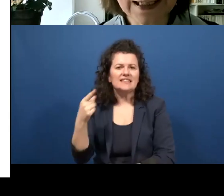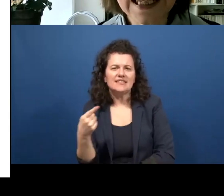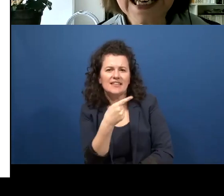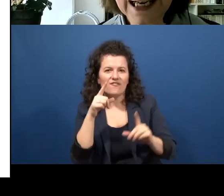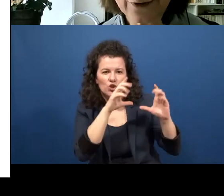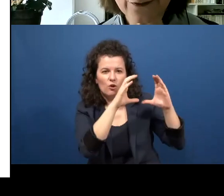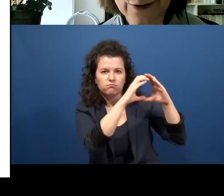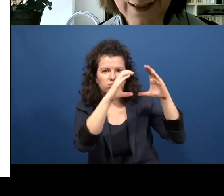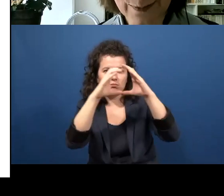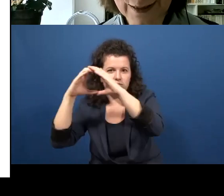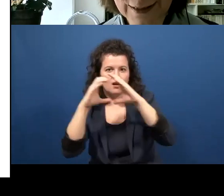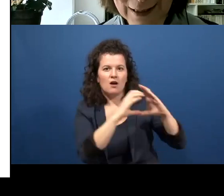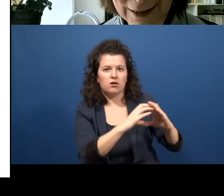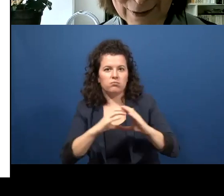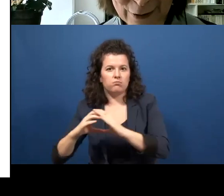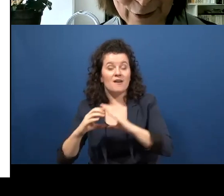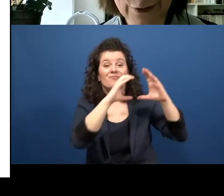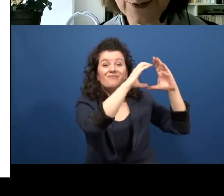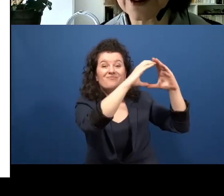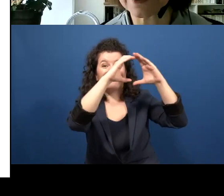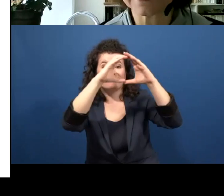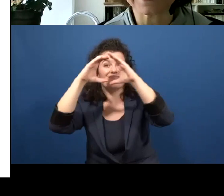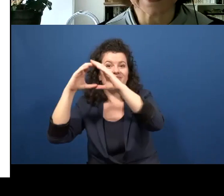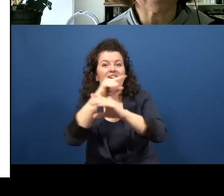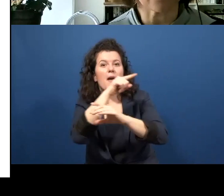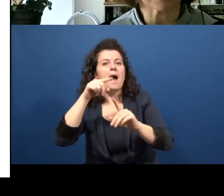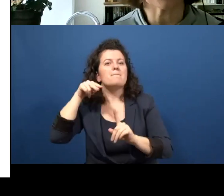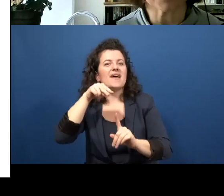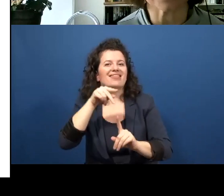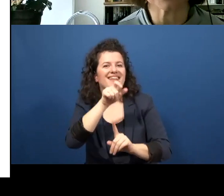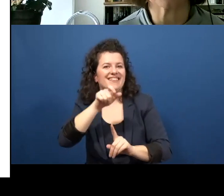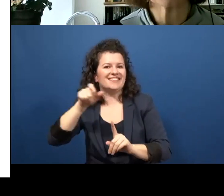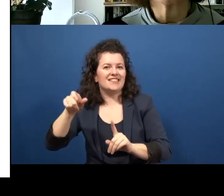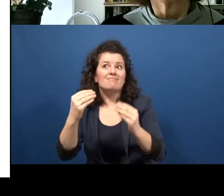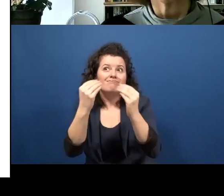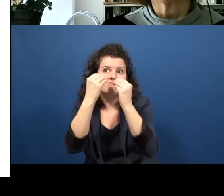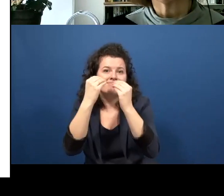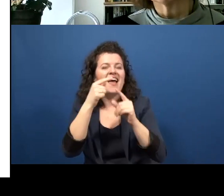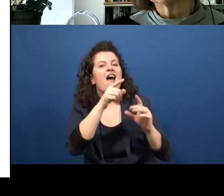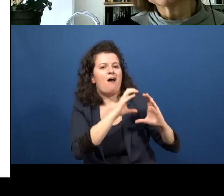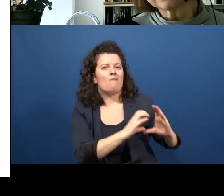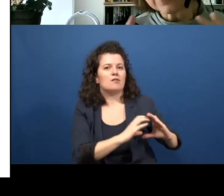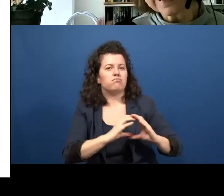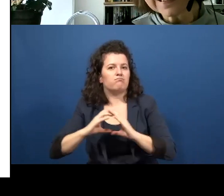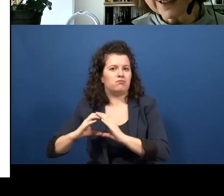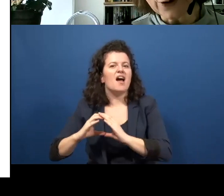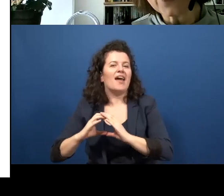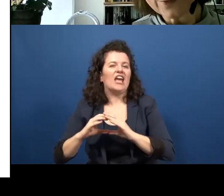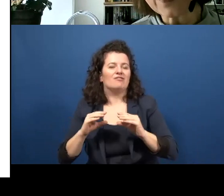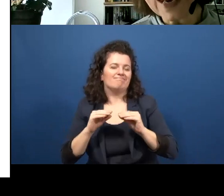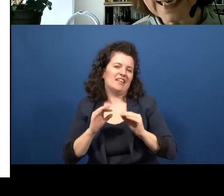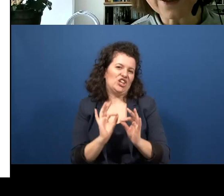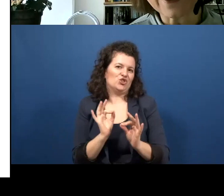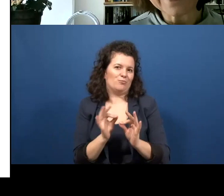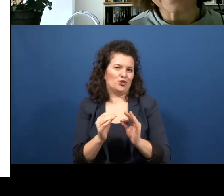pueden ver acá. Nu- Nuestros 4 pupilos están en la parte superior y los 4 intérpretes que trabajan con nosotros el día de hoy